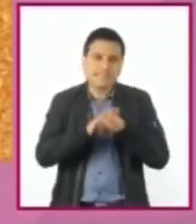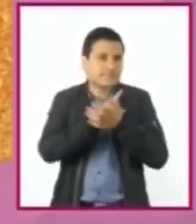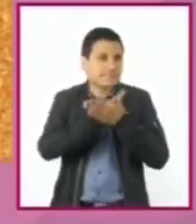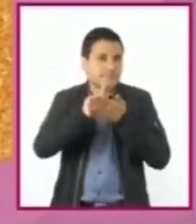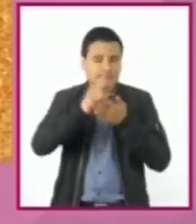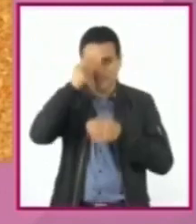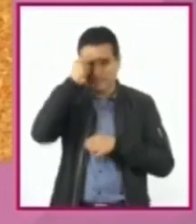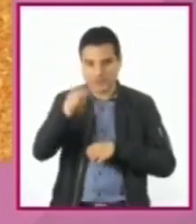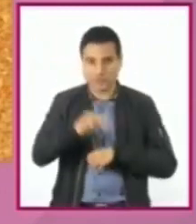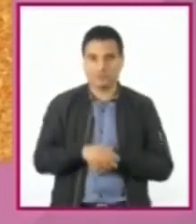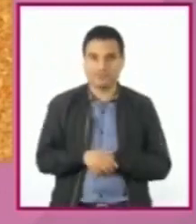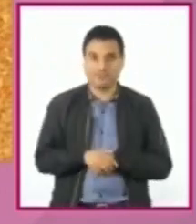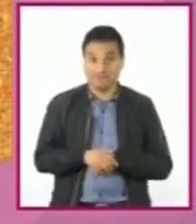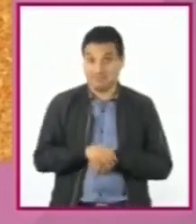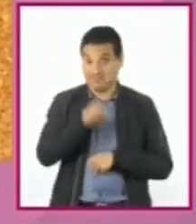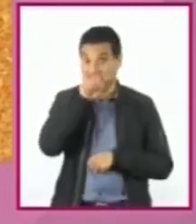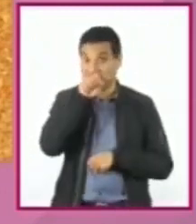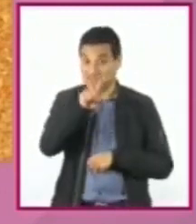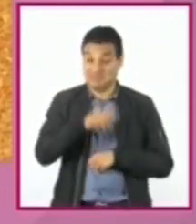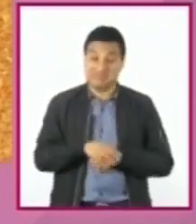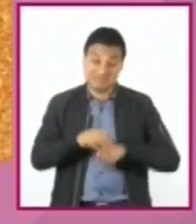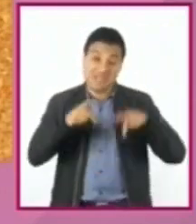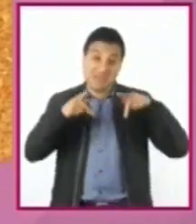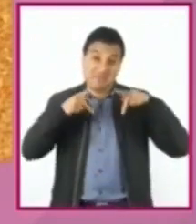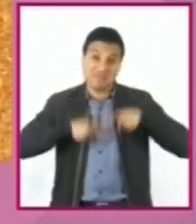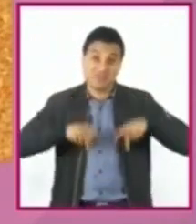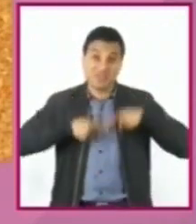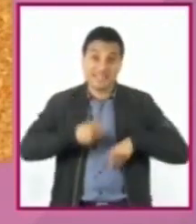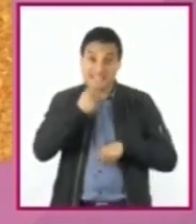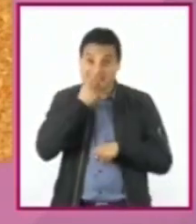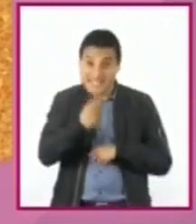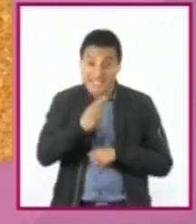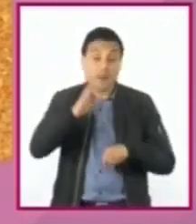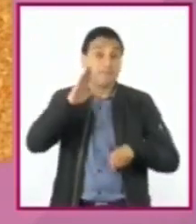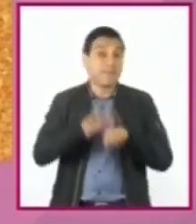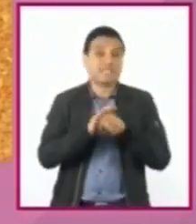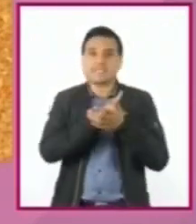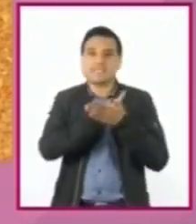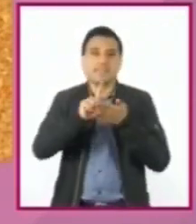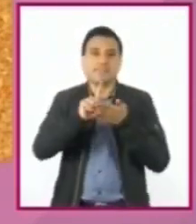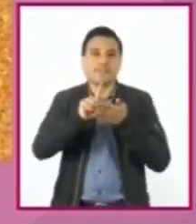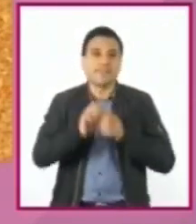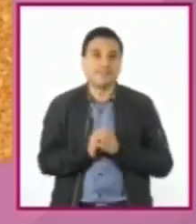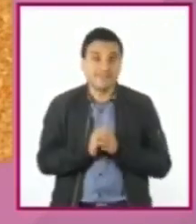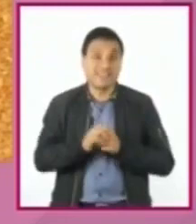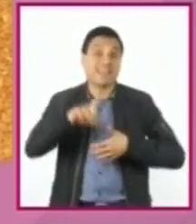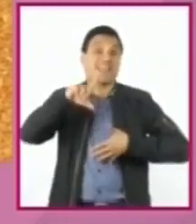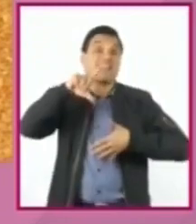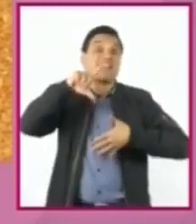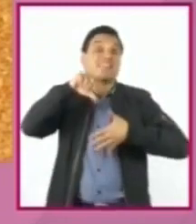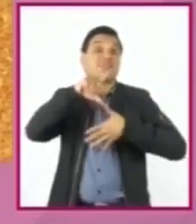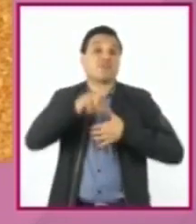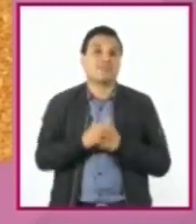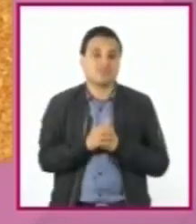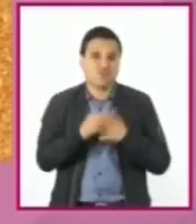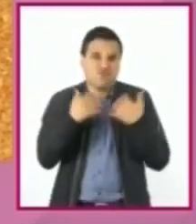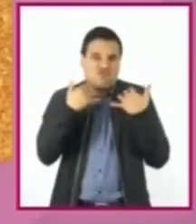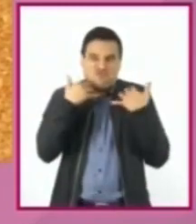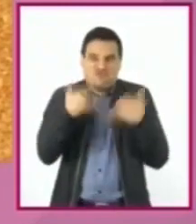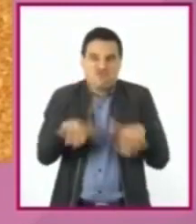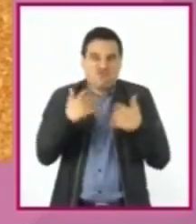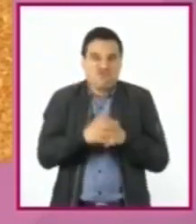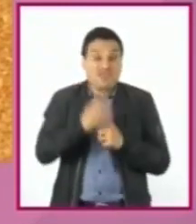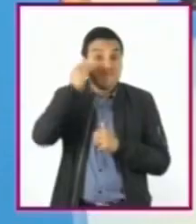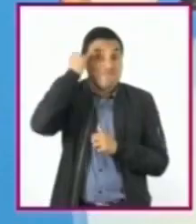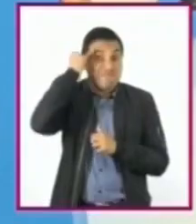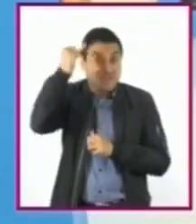de México. Incluso se ha dicho que es la más limpia de Latinoamérica. ¿Te imaginas que todos siguiéramos ese